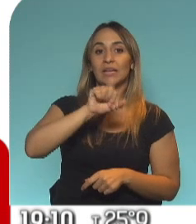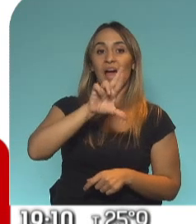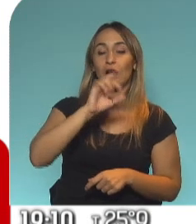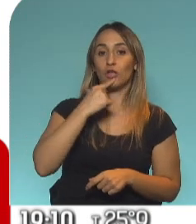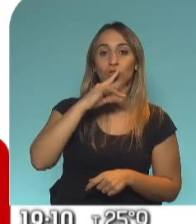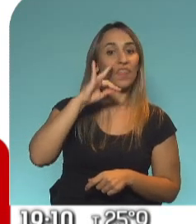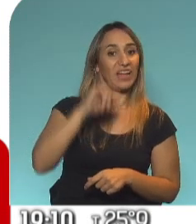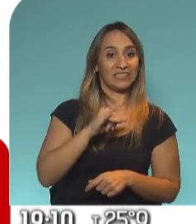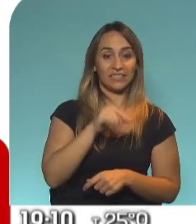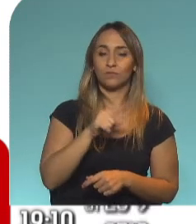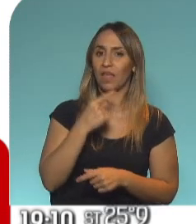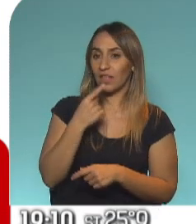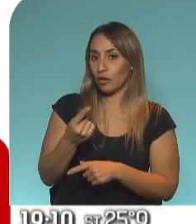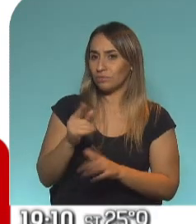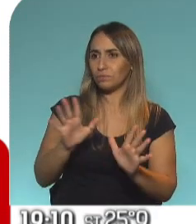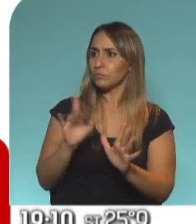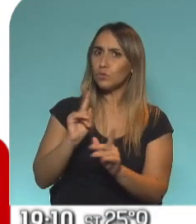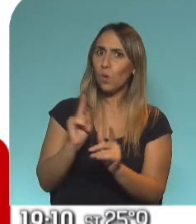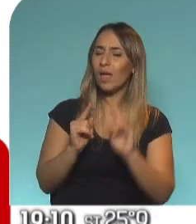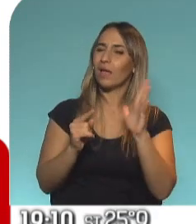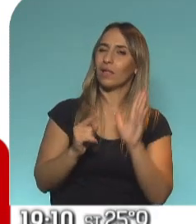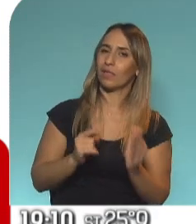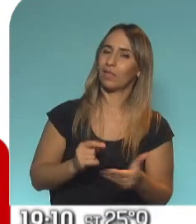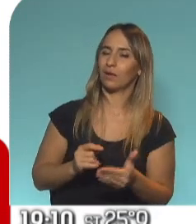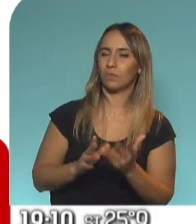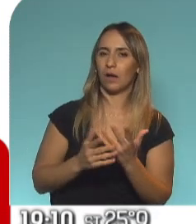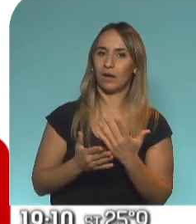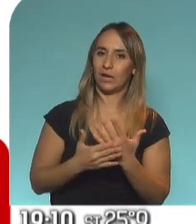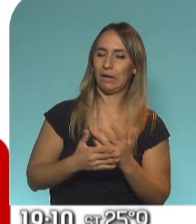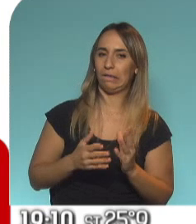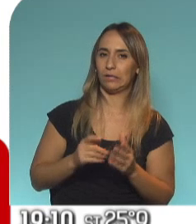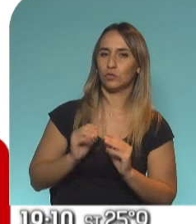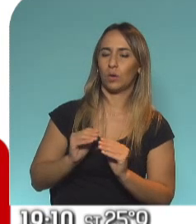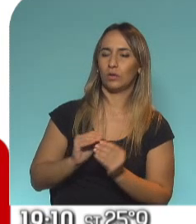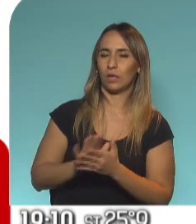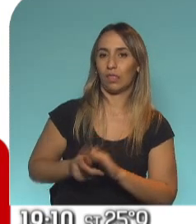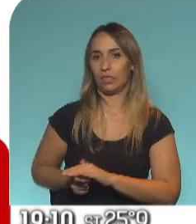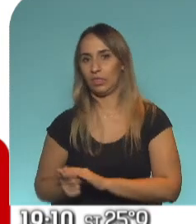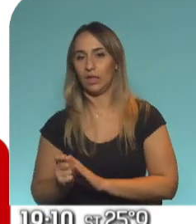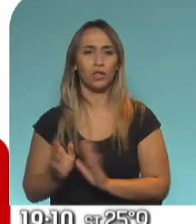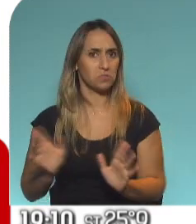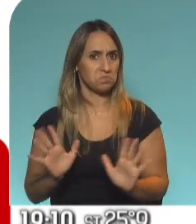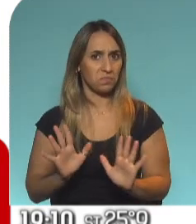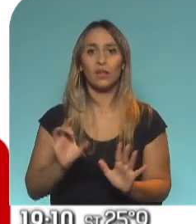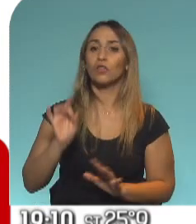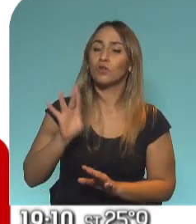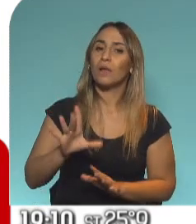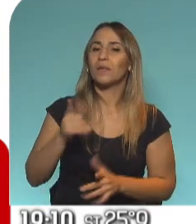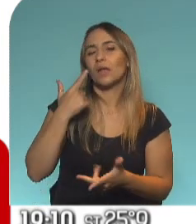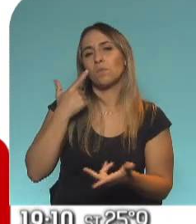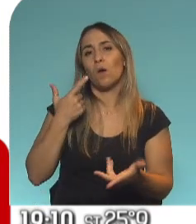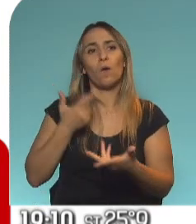dice, mirá, esto no es por izquierda, no están pidiendo ninguna contraprestación, solamente la foto, es parte de